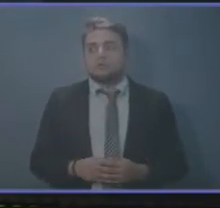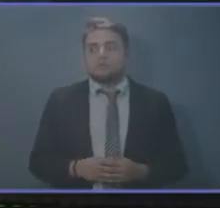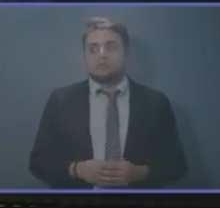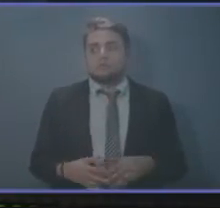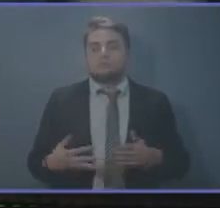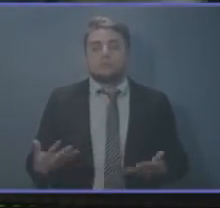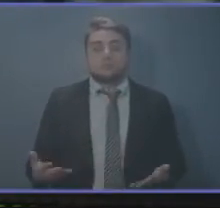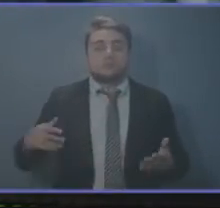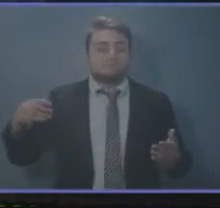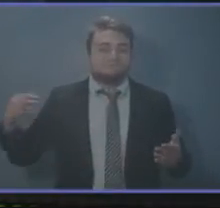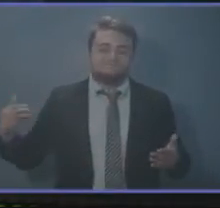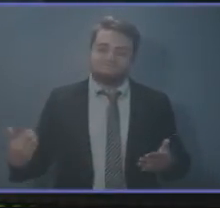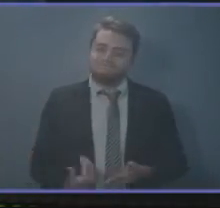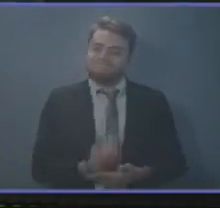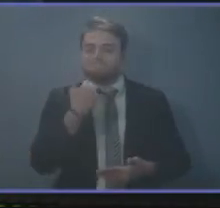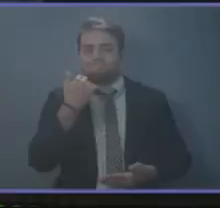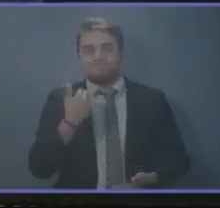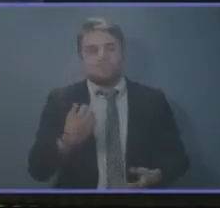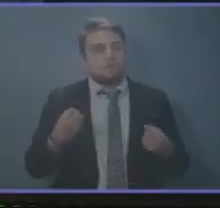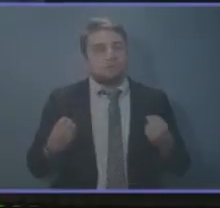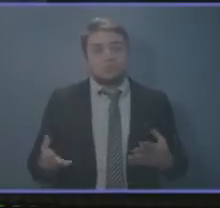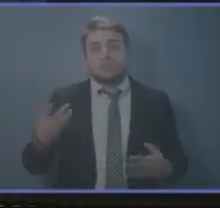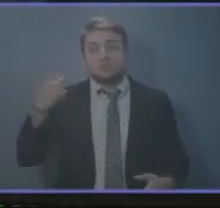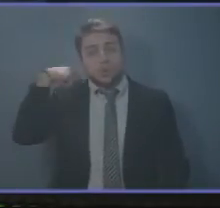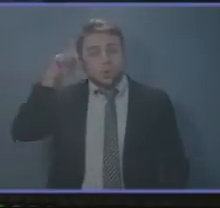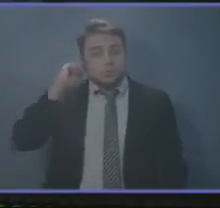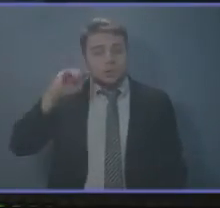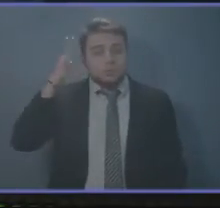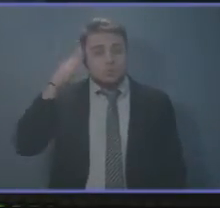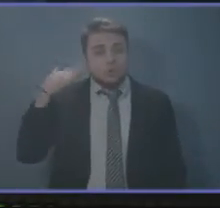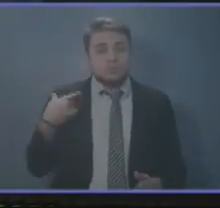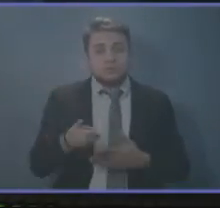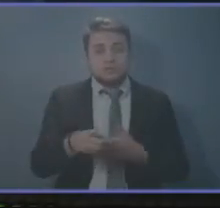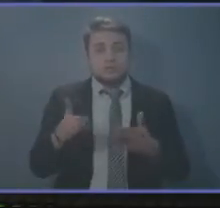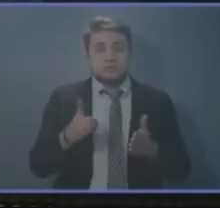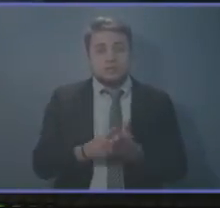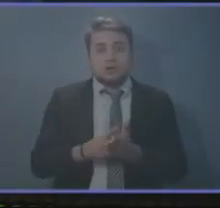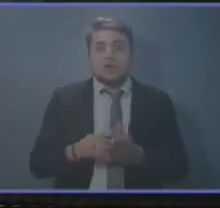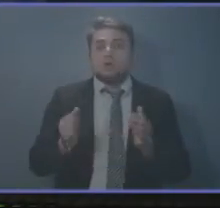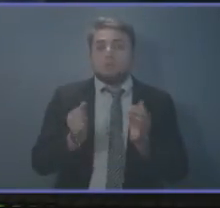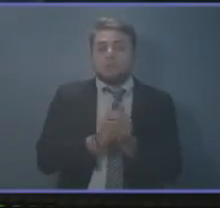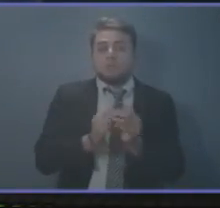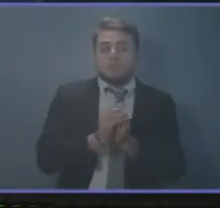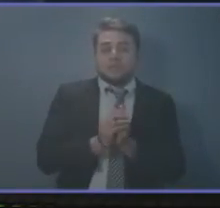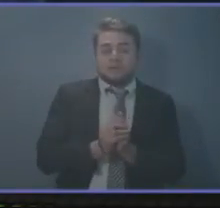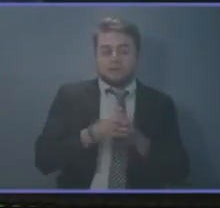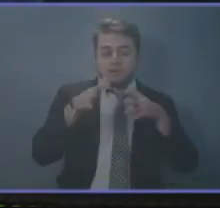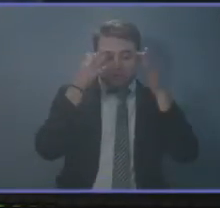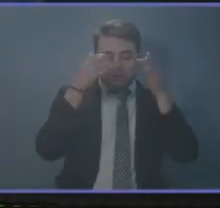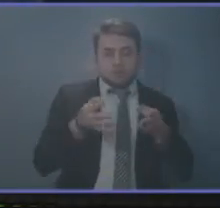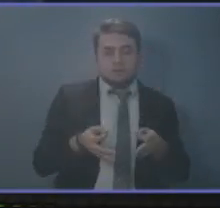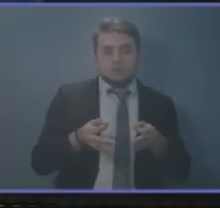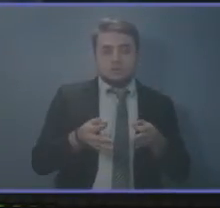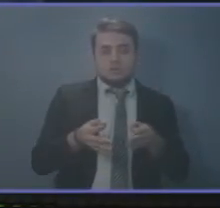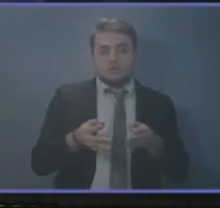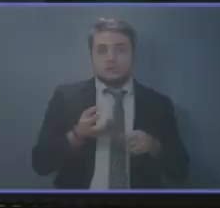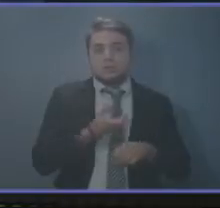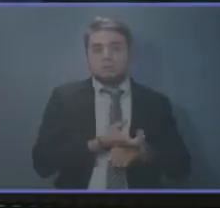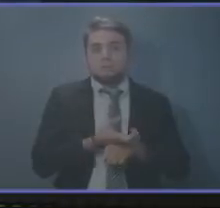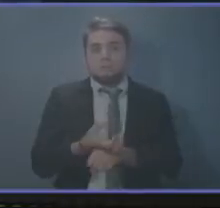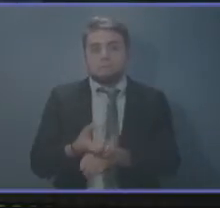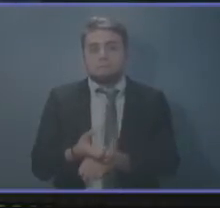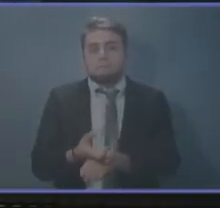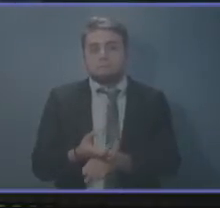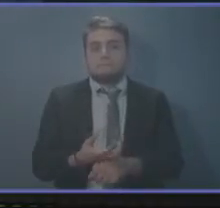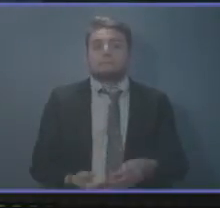que lastimosamente hay algunos colegas diputados que tienen un conflicto de intereses en el sector transporte y